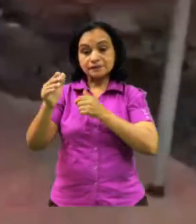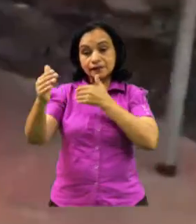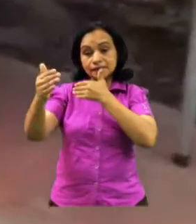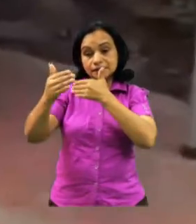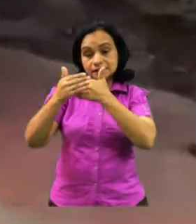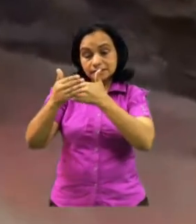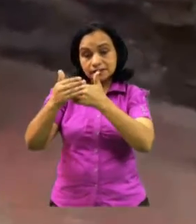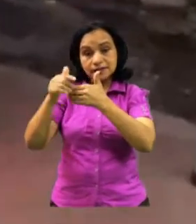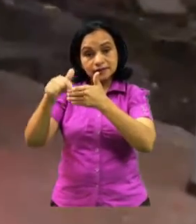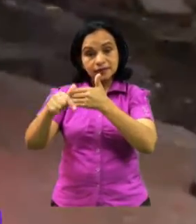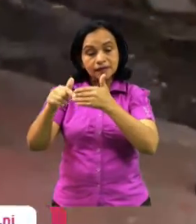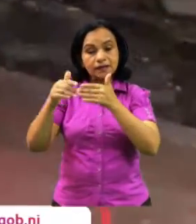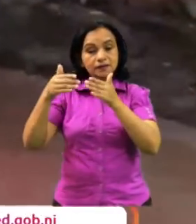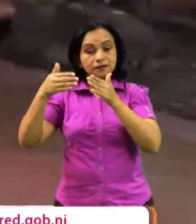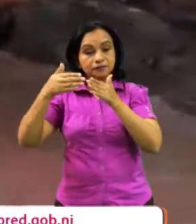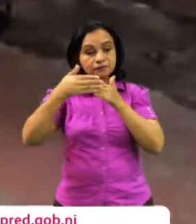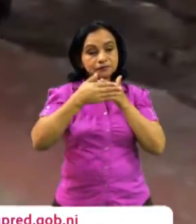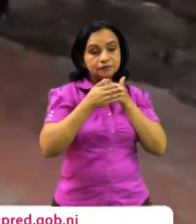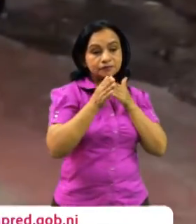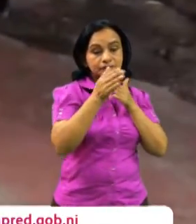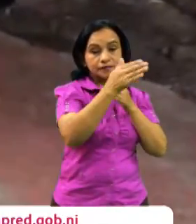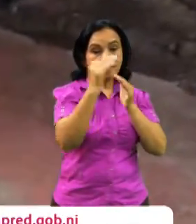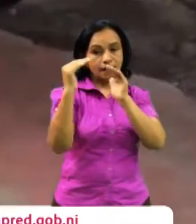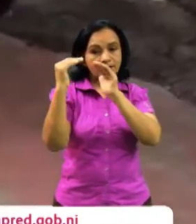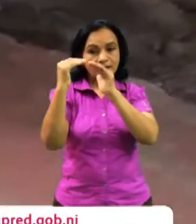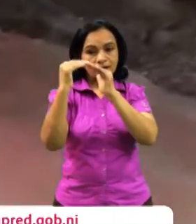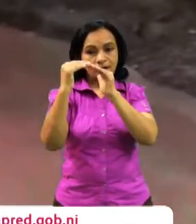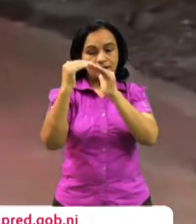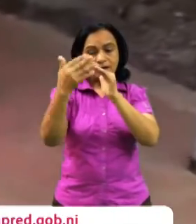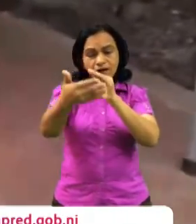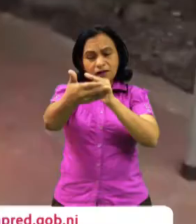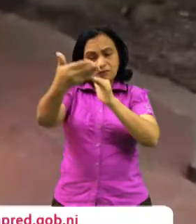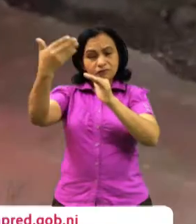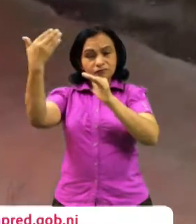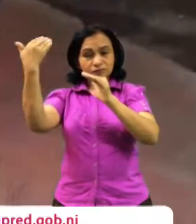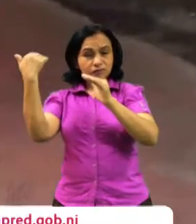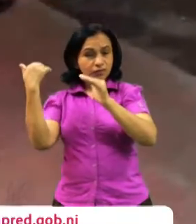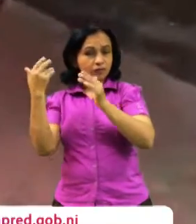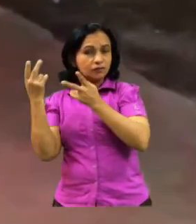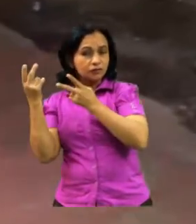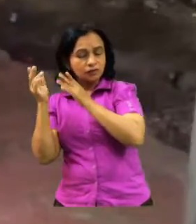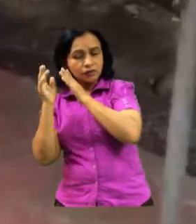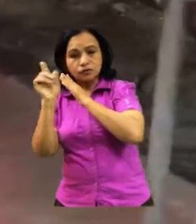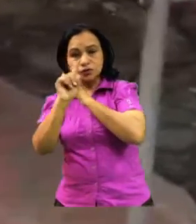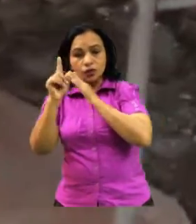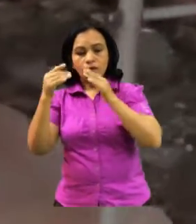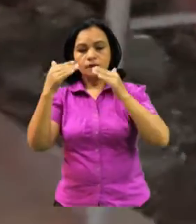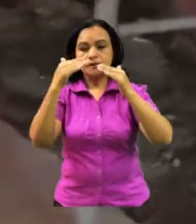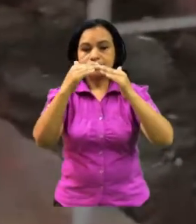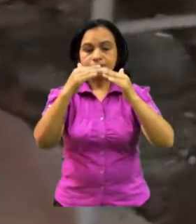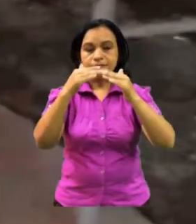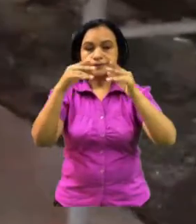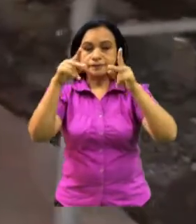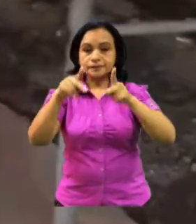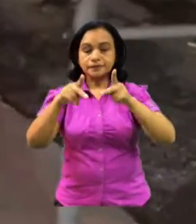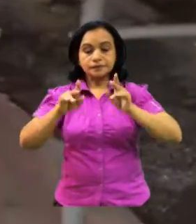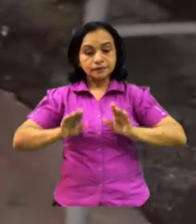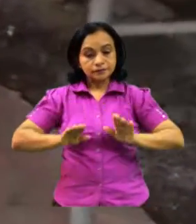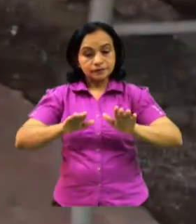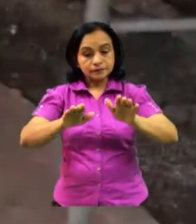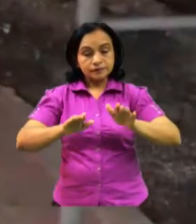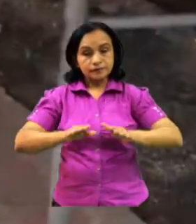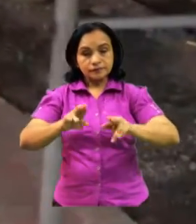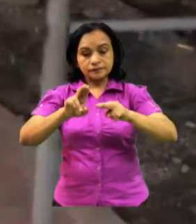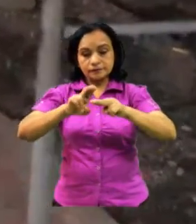más cerca, ¿verdad?, que tenga la ruta de evacuación, la casa, y apartar todo tipo de obstáculo, ¿verdad?, que tenga la casa. Si es una persona, por ejemplo, en silla de